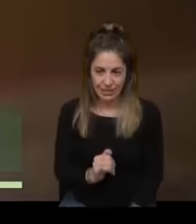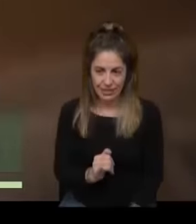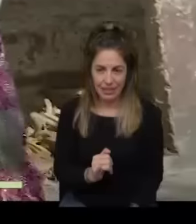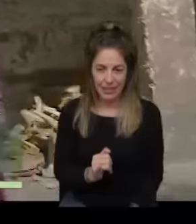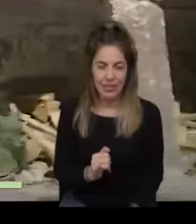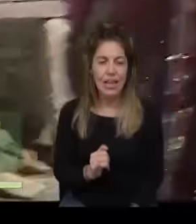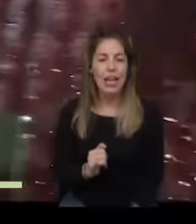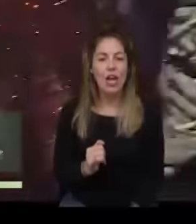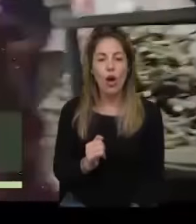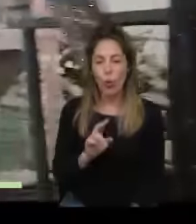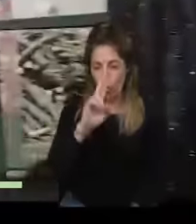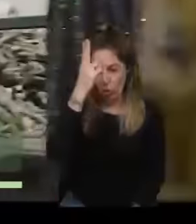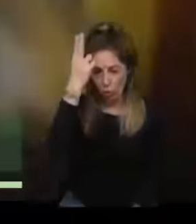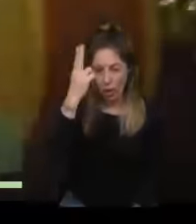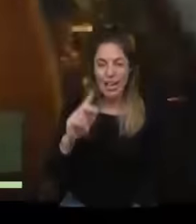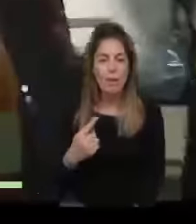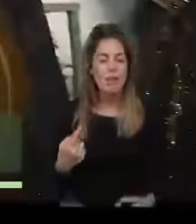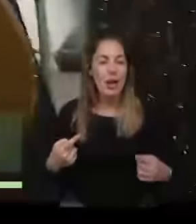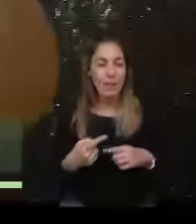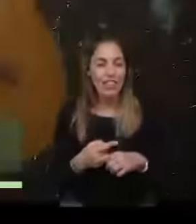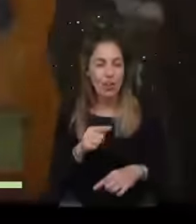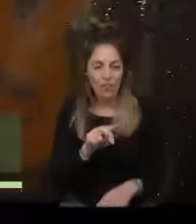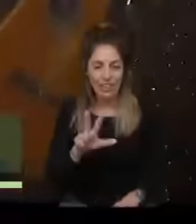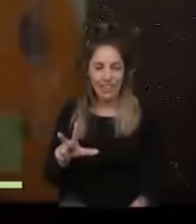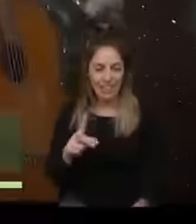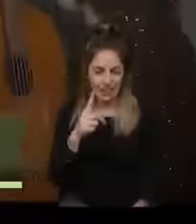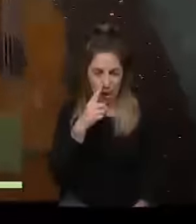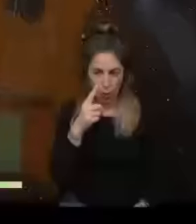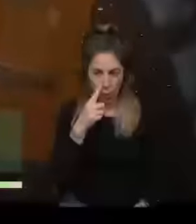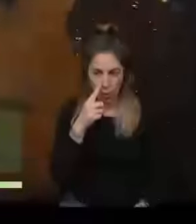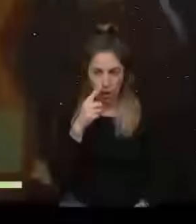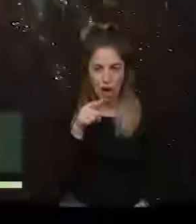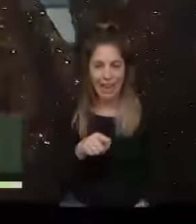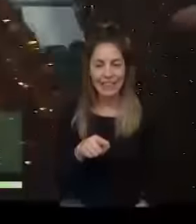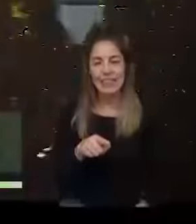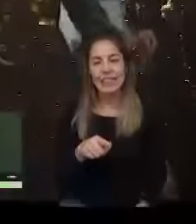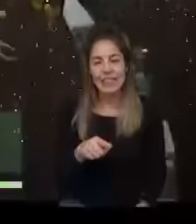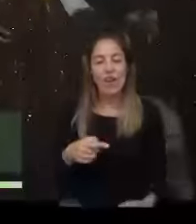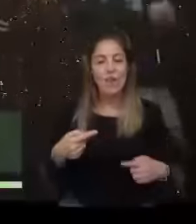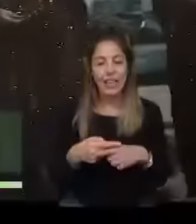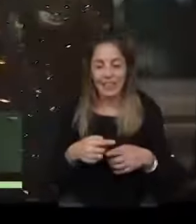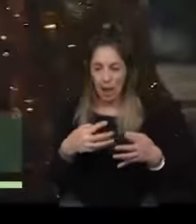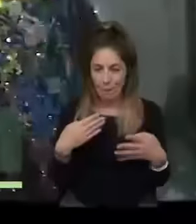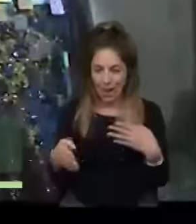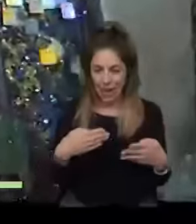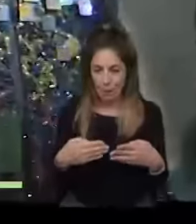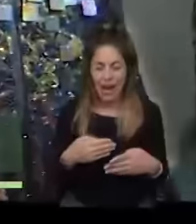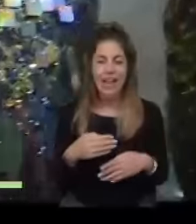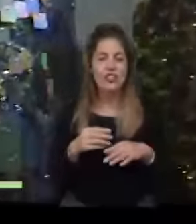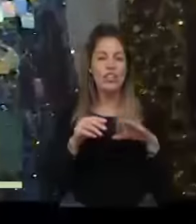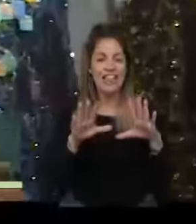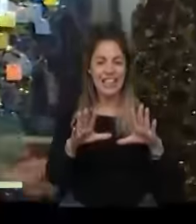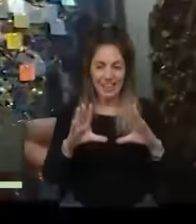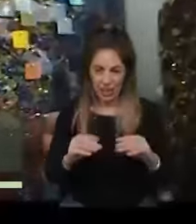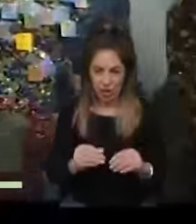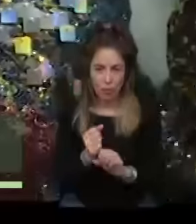de la Celeste será el 23 de junio en el Hard Rock Stadium de Miami ante Panamá. Esto será a las 22 horas